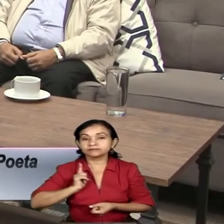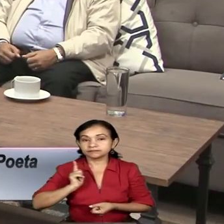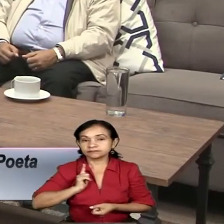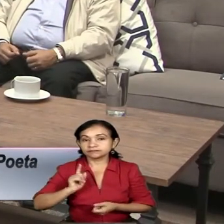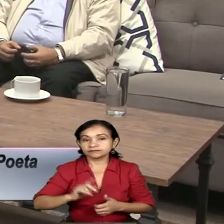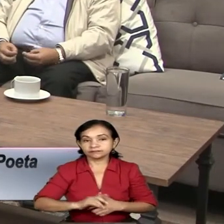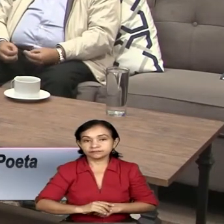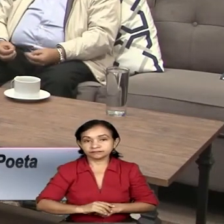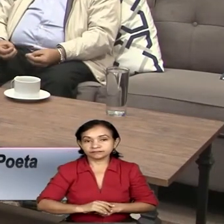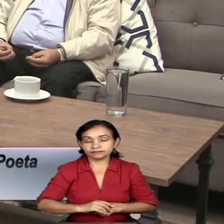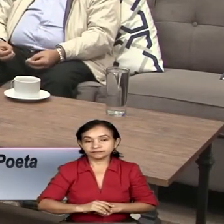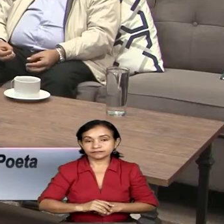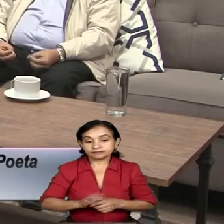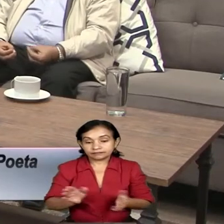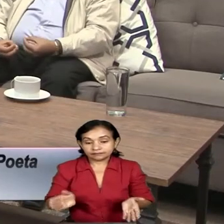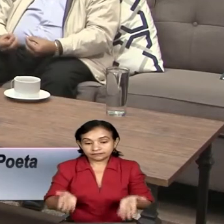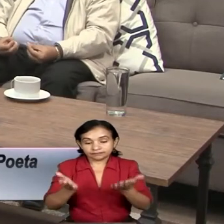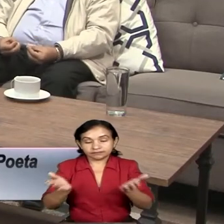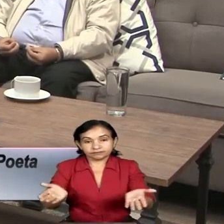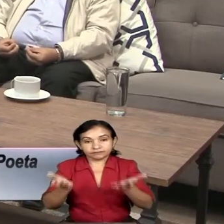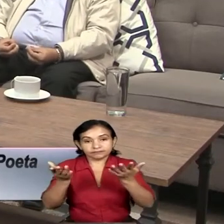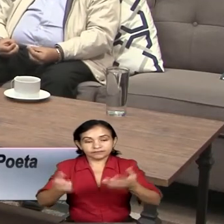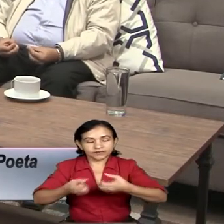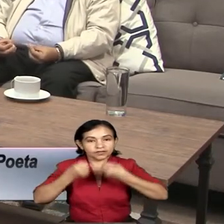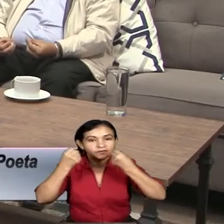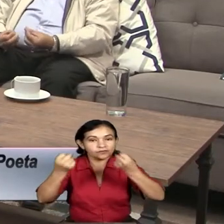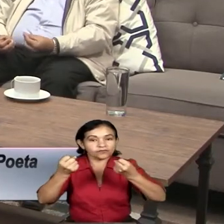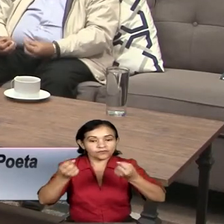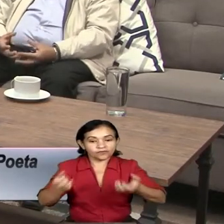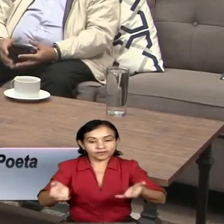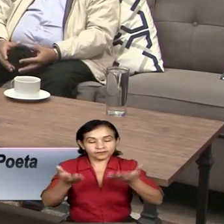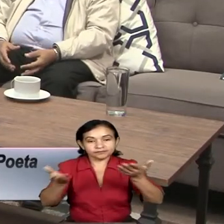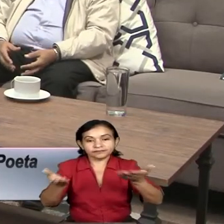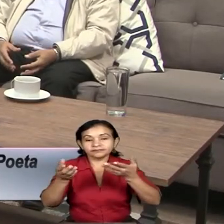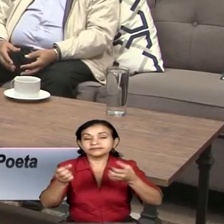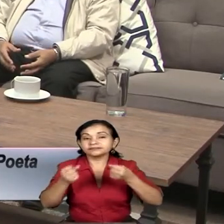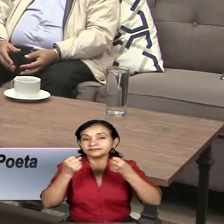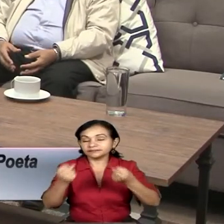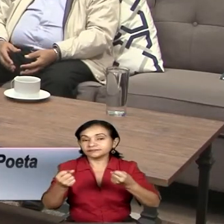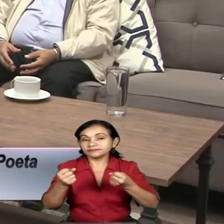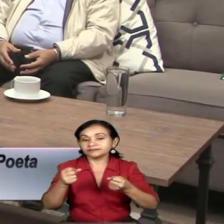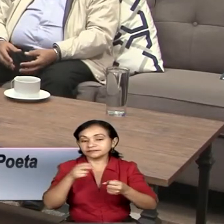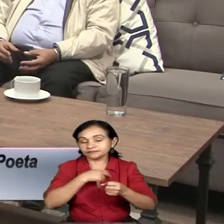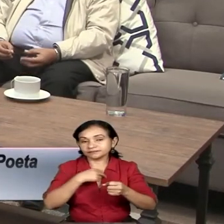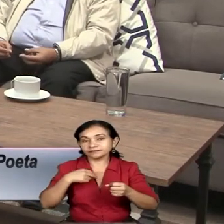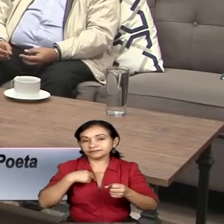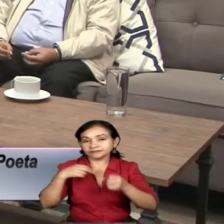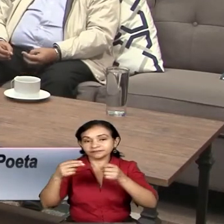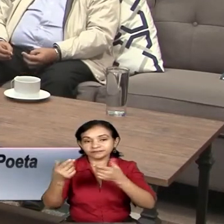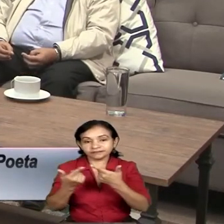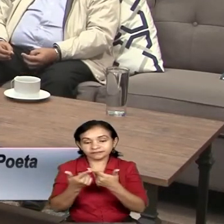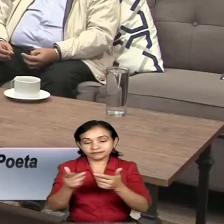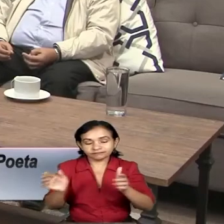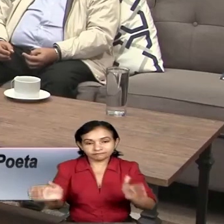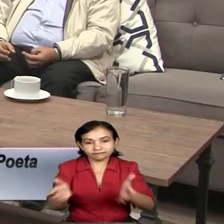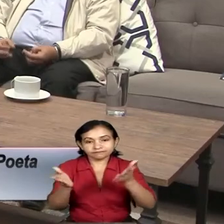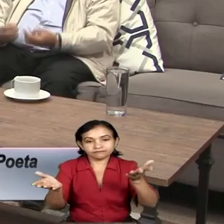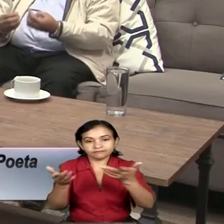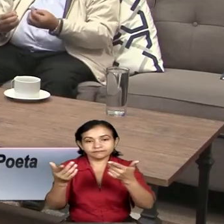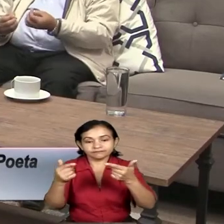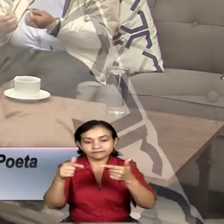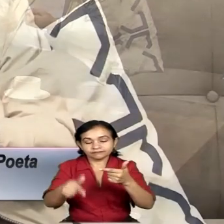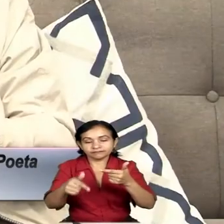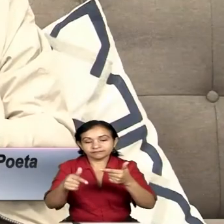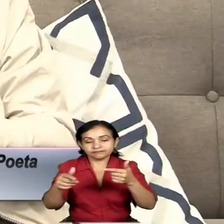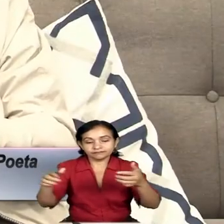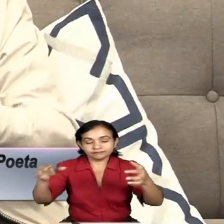Y es lo que mueve con fuerza el sandinismo. Es lo que mueve con fuerza esta